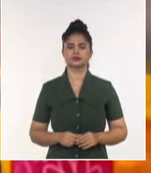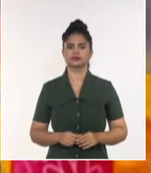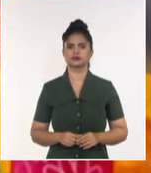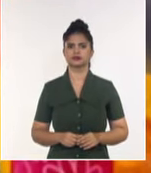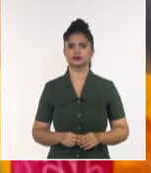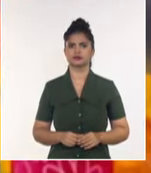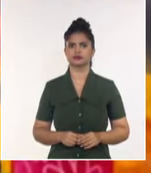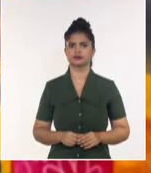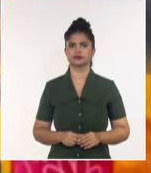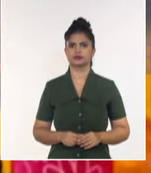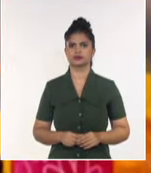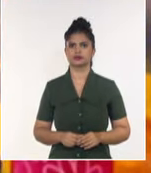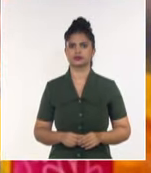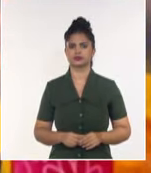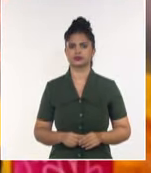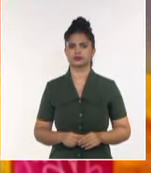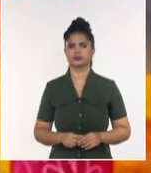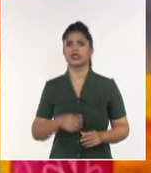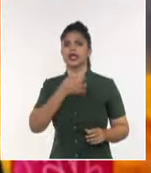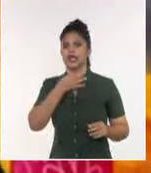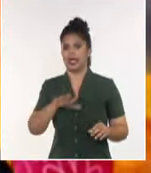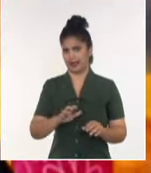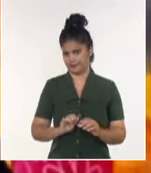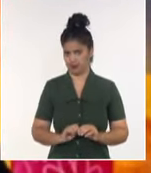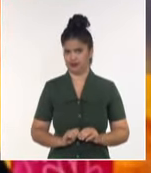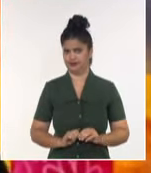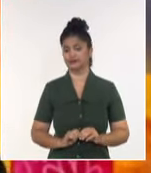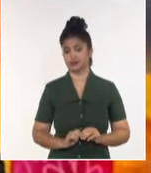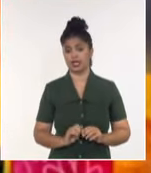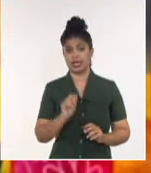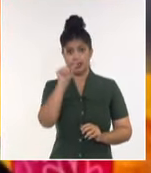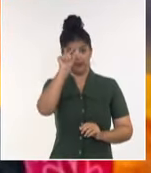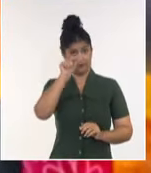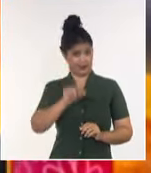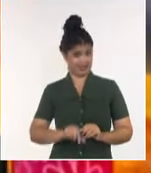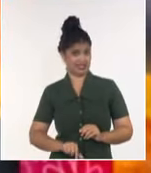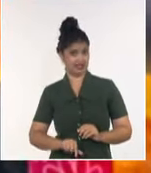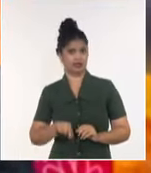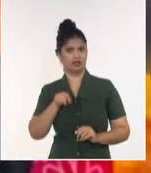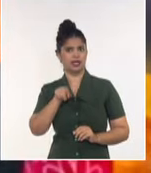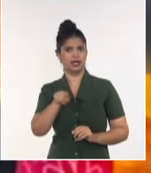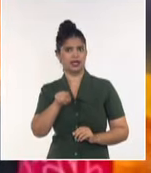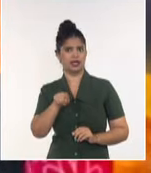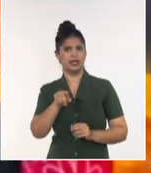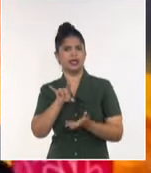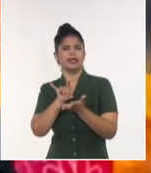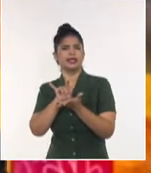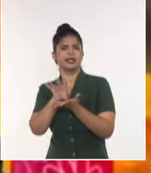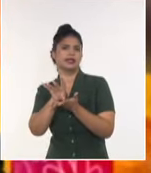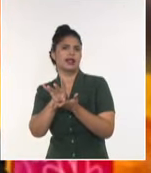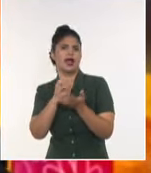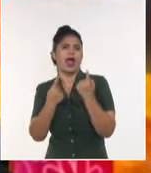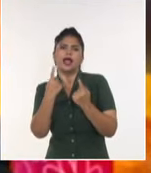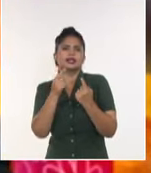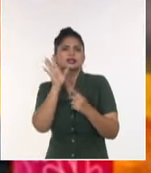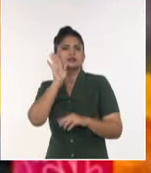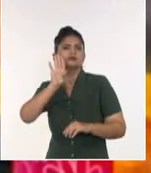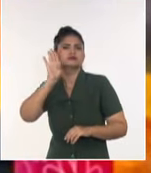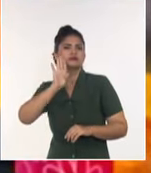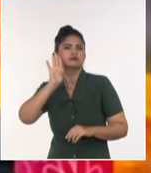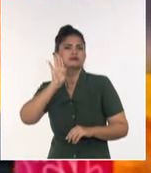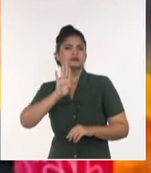por sospecha más o menos creíble, sepamos que se ha robado un peso del pueblo. Aquí